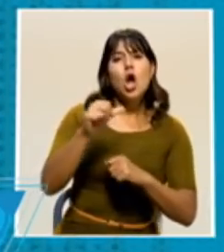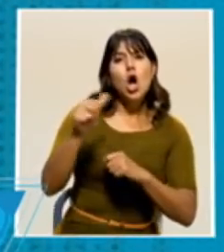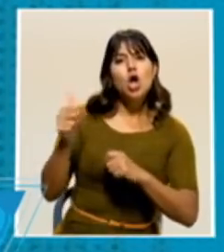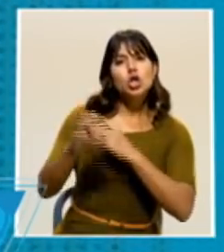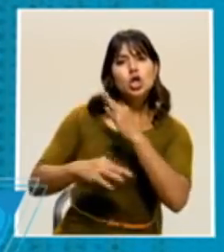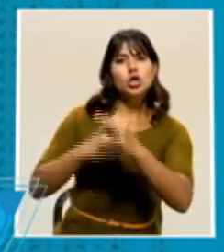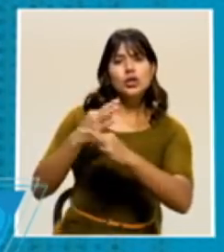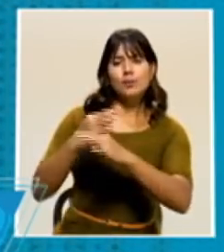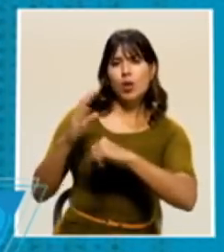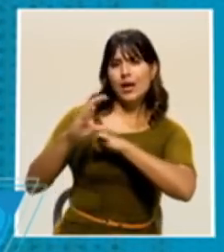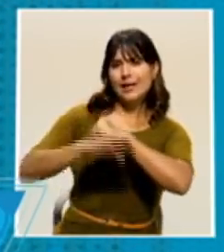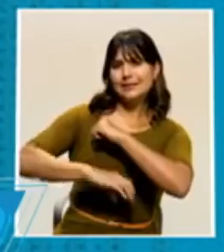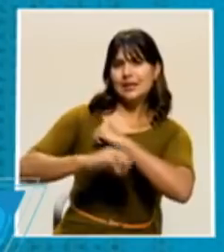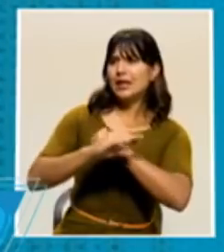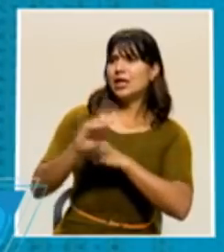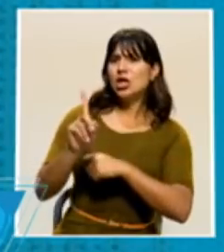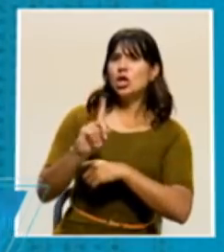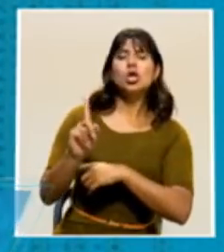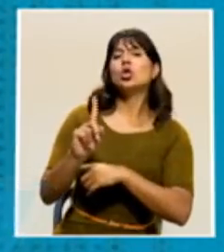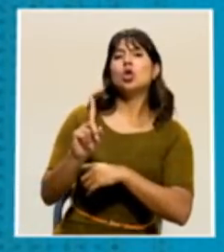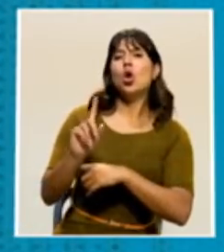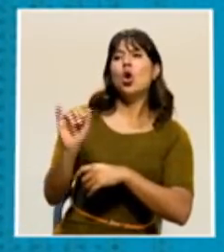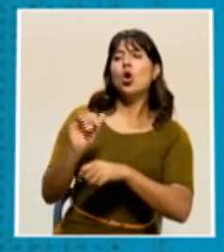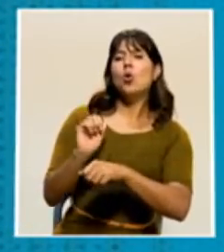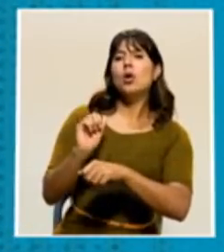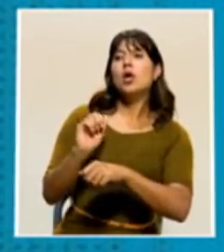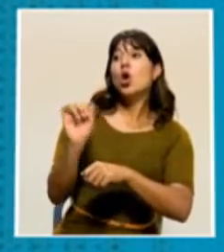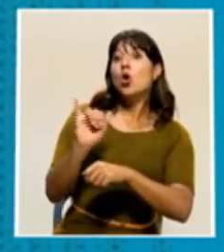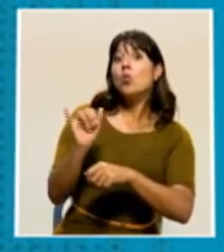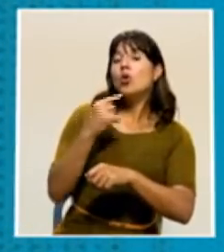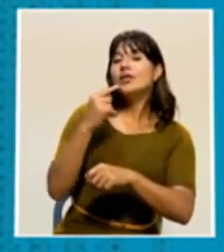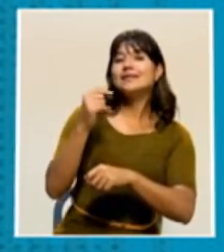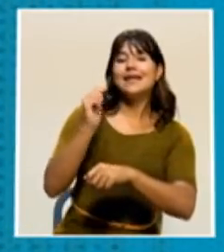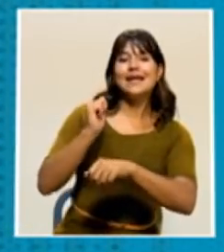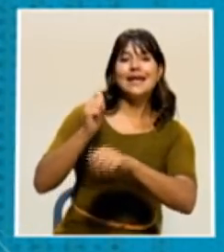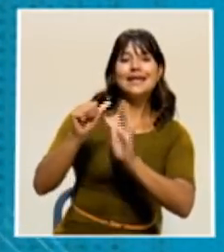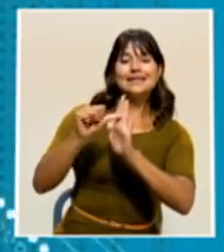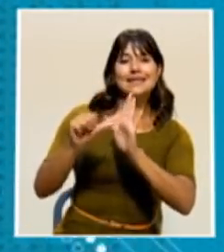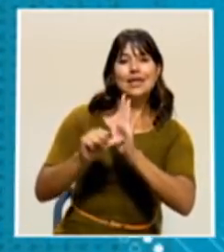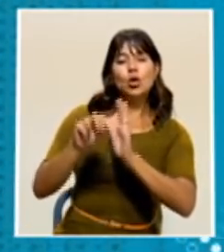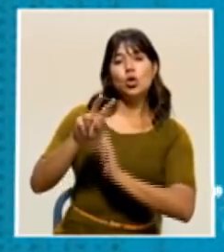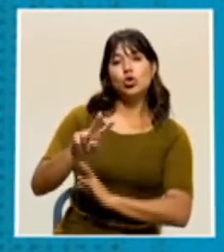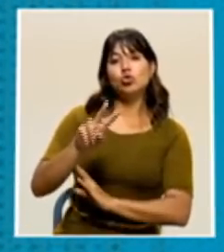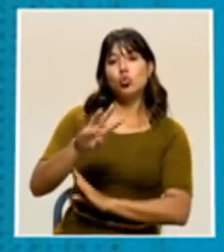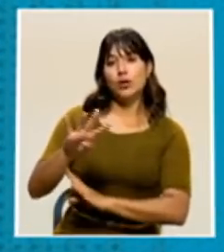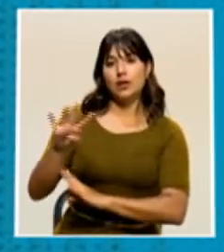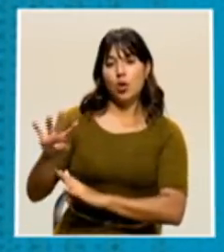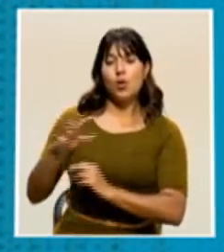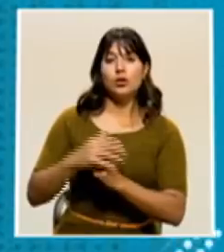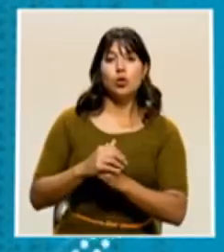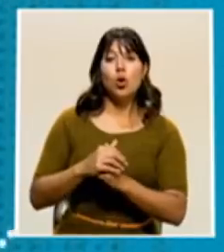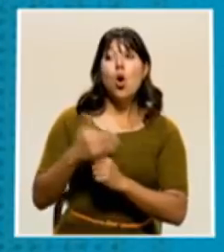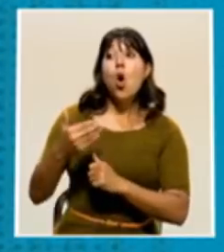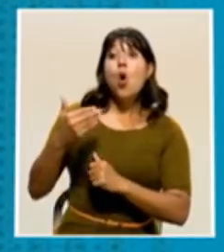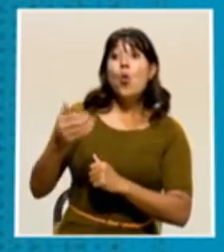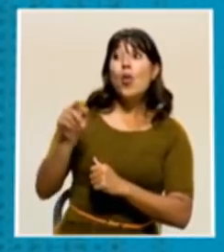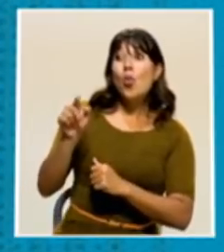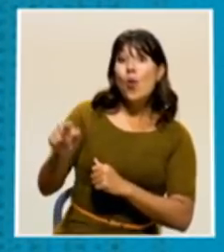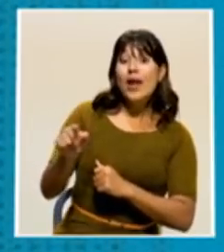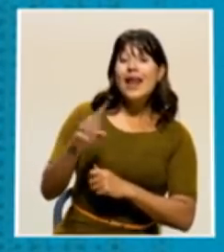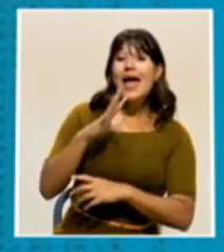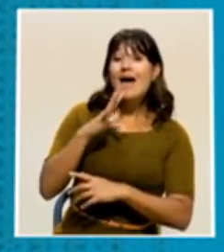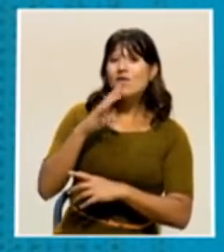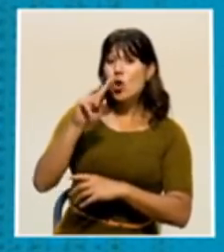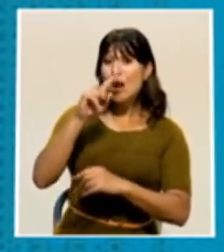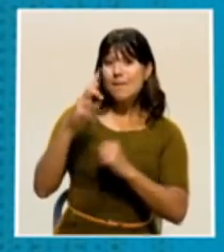la medida cautelar como las que establece el artículo 244. Considera esta representación que el día que él rindió la declaración